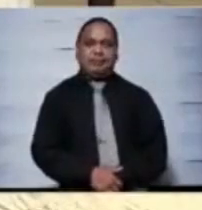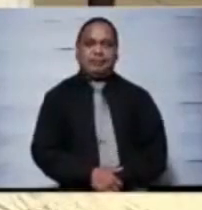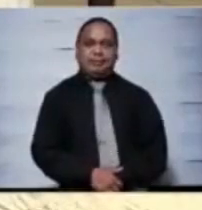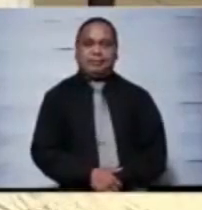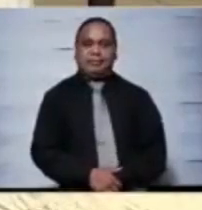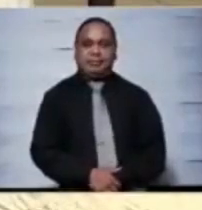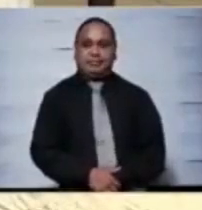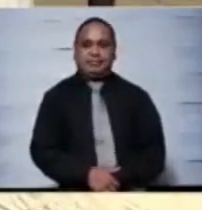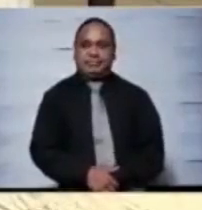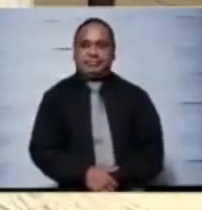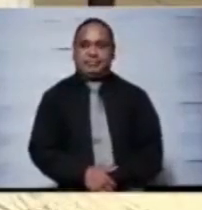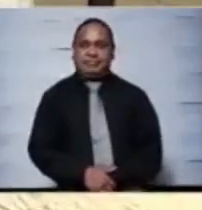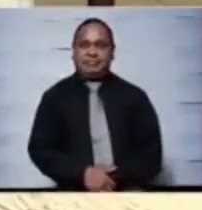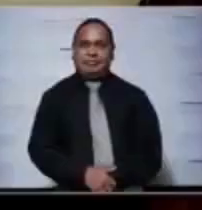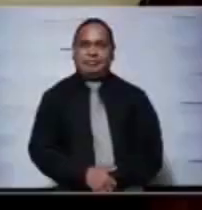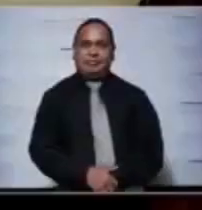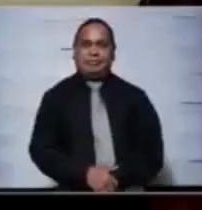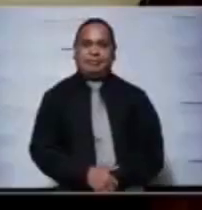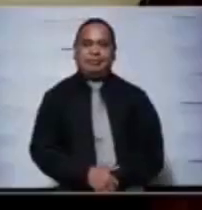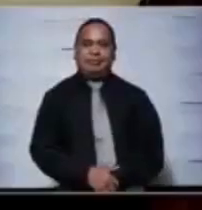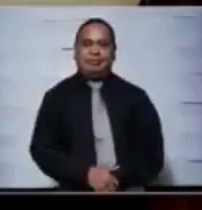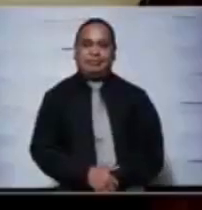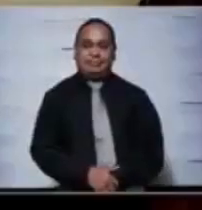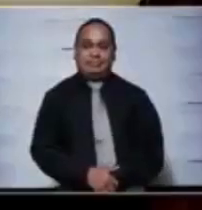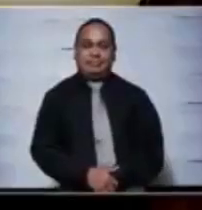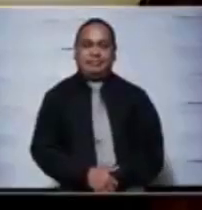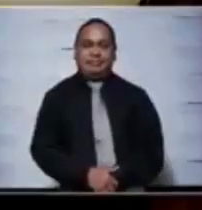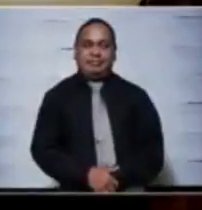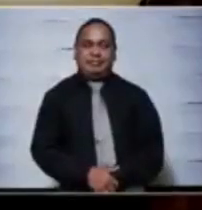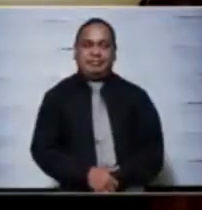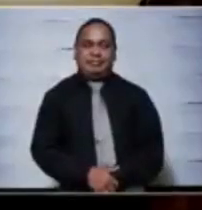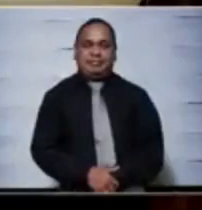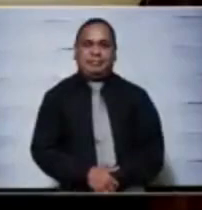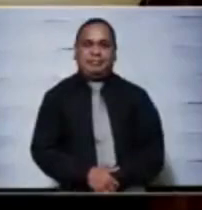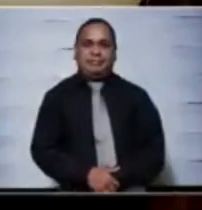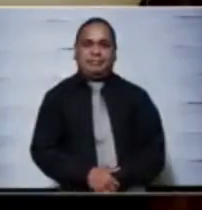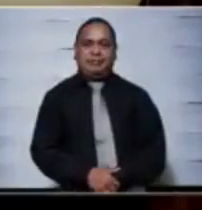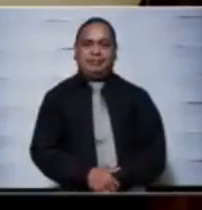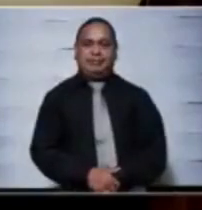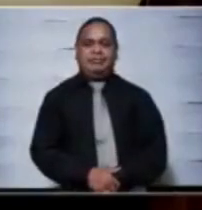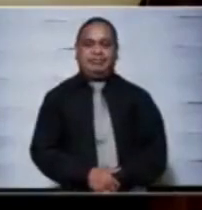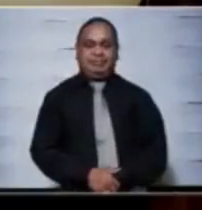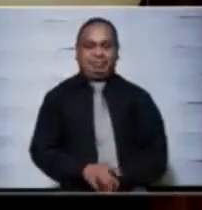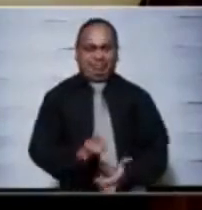Un abrazo, brothers. Un abrazo, brothers.